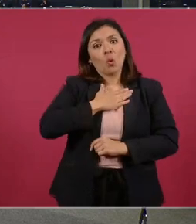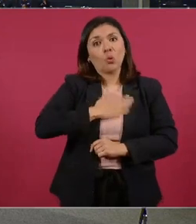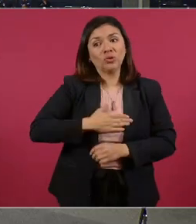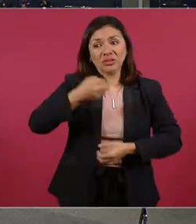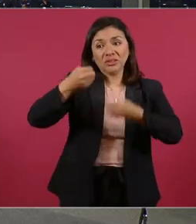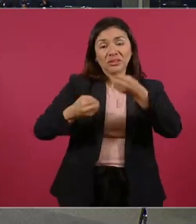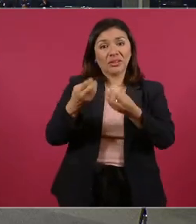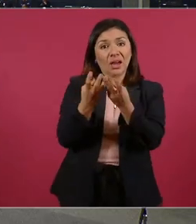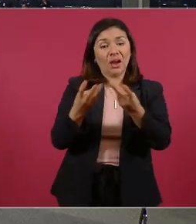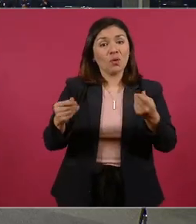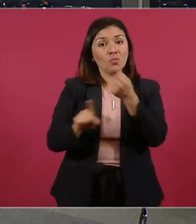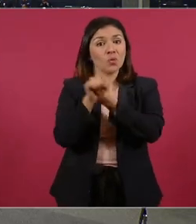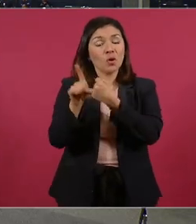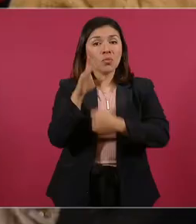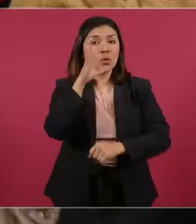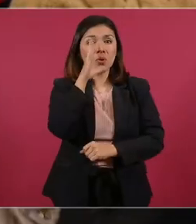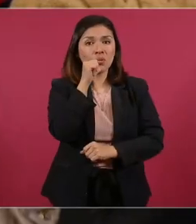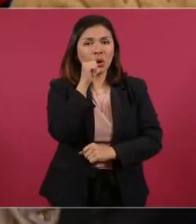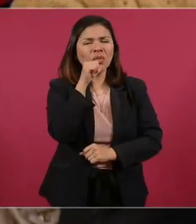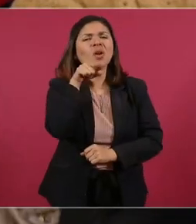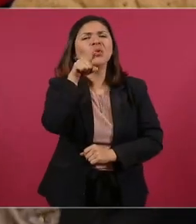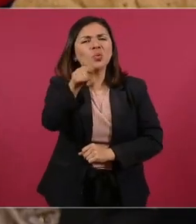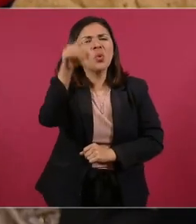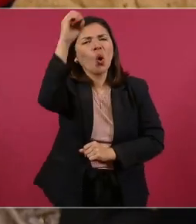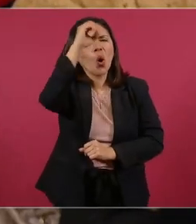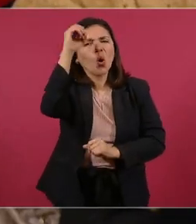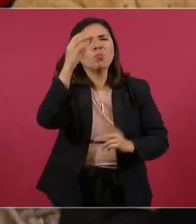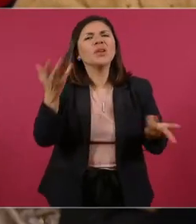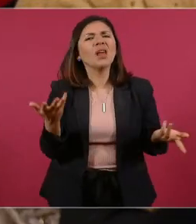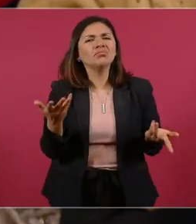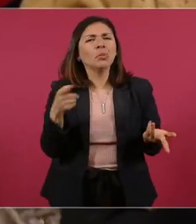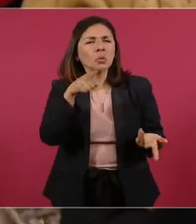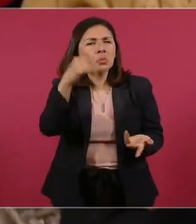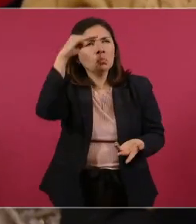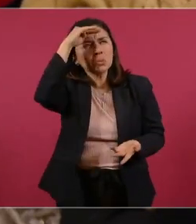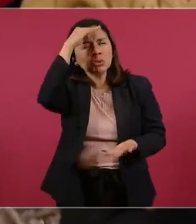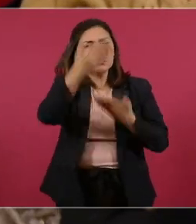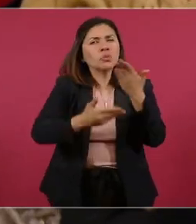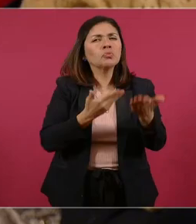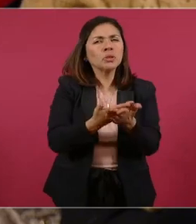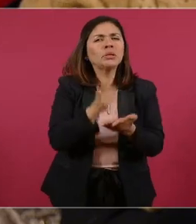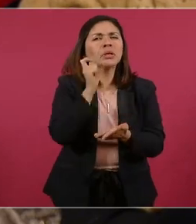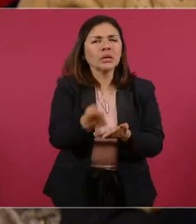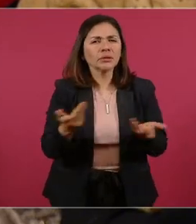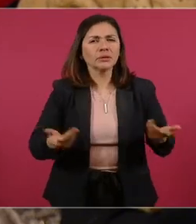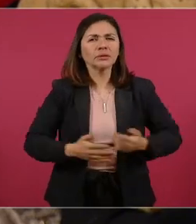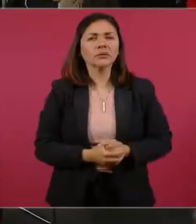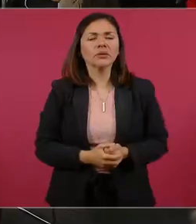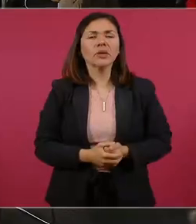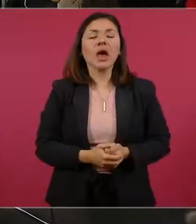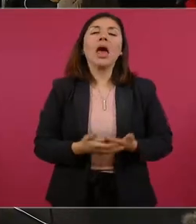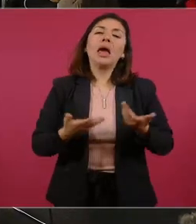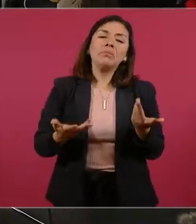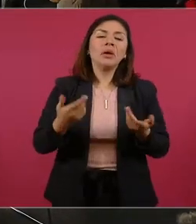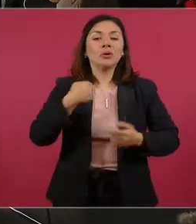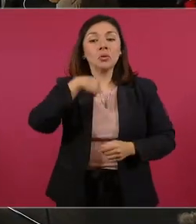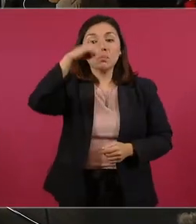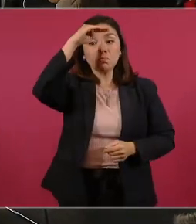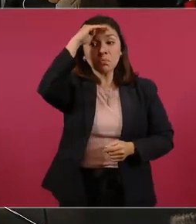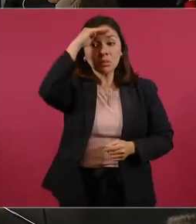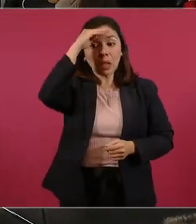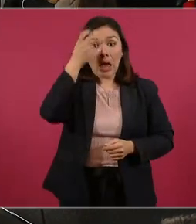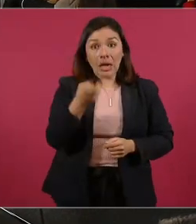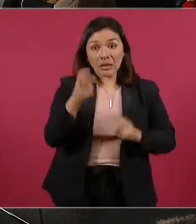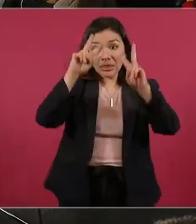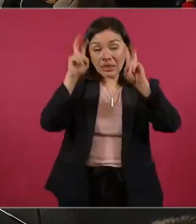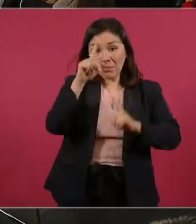en el sistema de justicia, en el Poder Judicial, ¿qué opina y qué es lo que propone también esta reforma para solucionar? No es un asunto